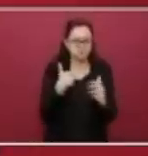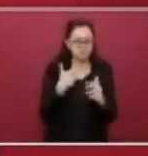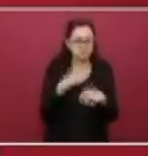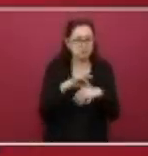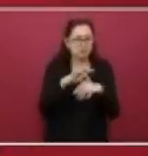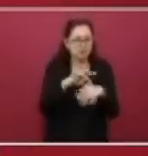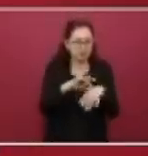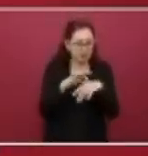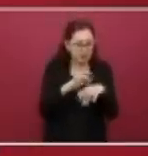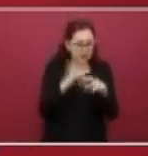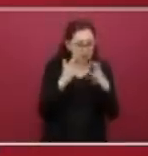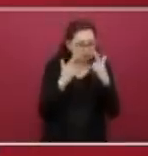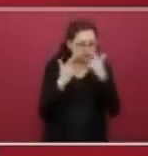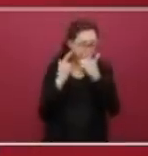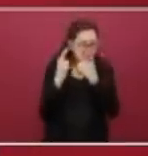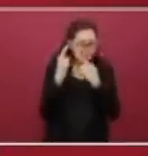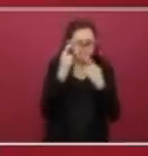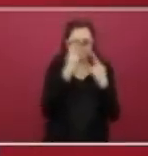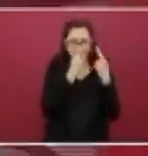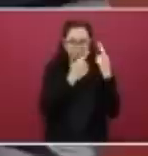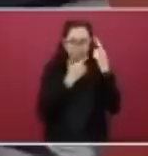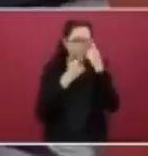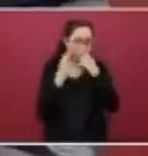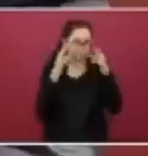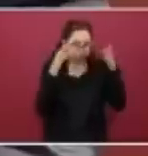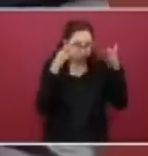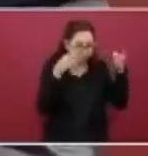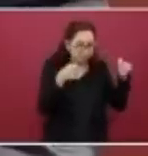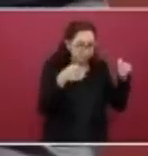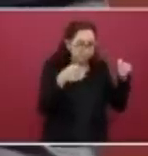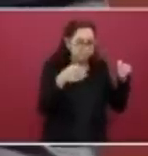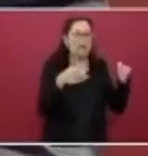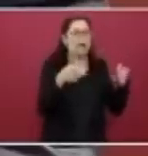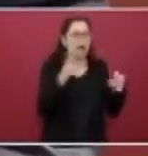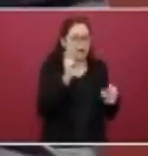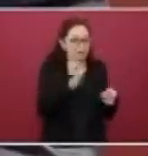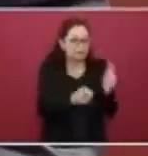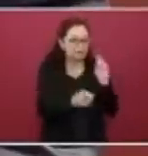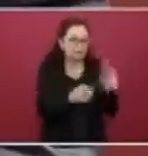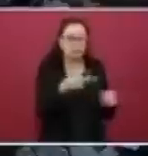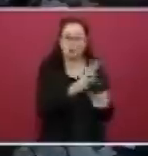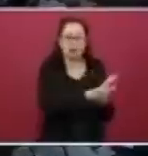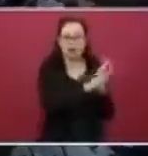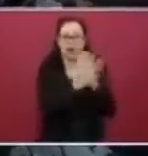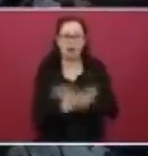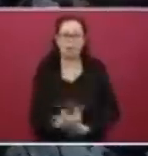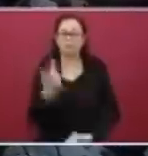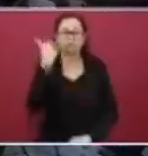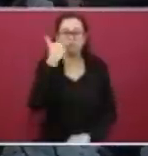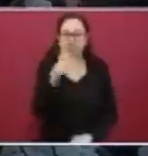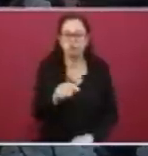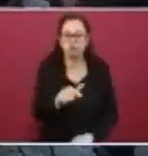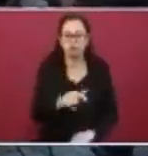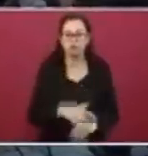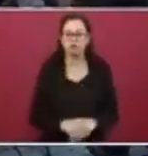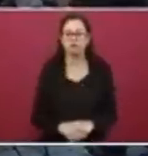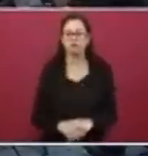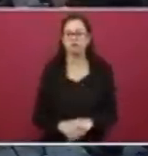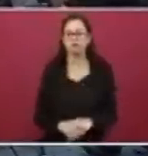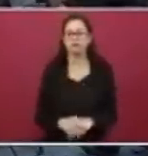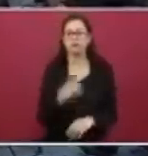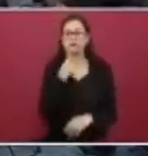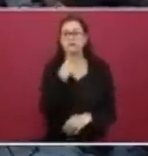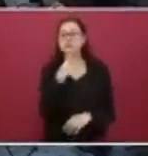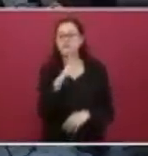realidad pero no quieren transformarla esta queja se presentó contra los líderes o contra los que están bloqueando